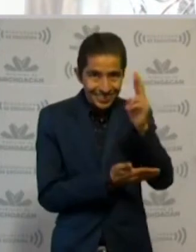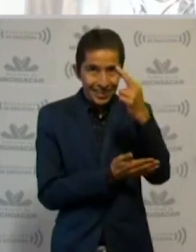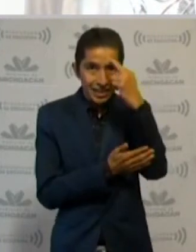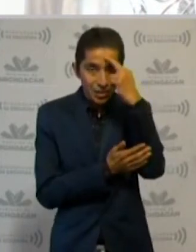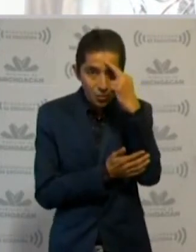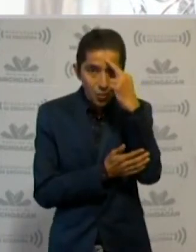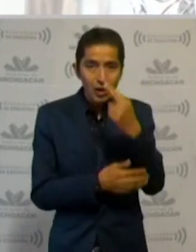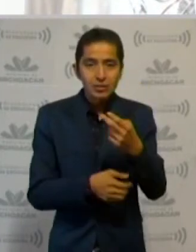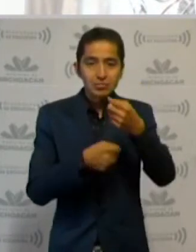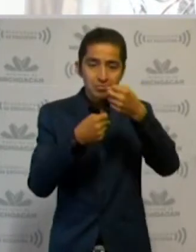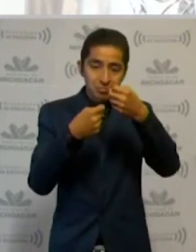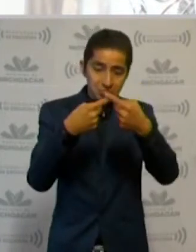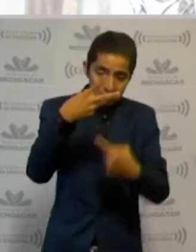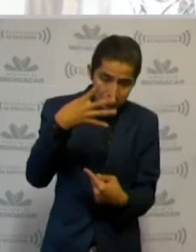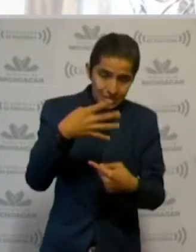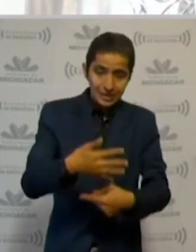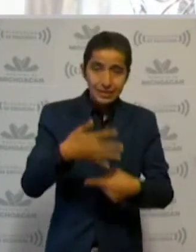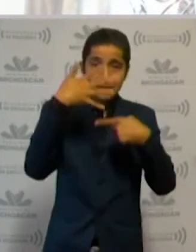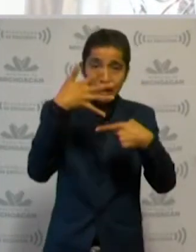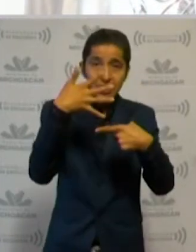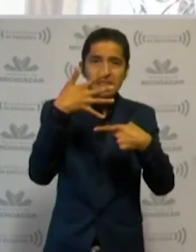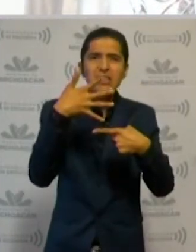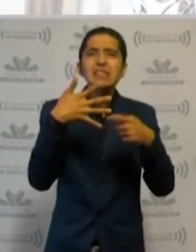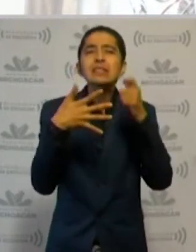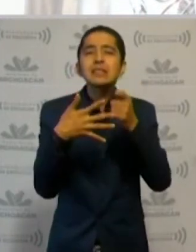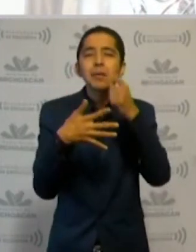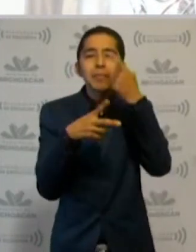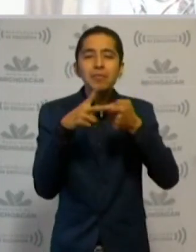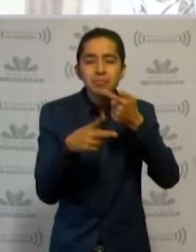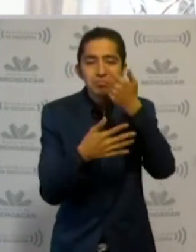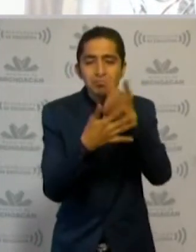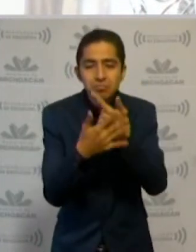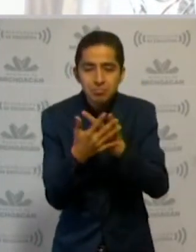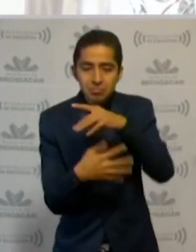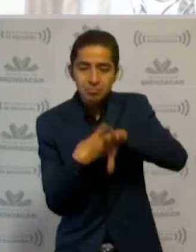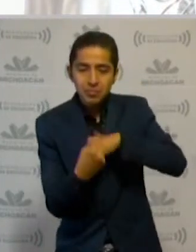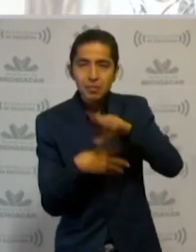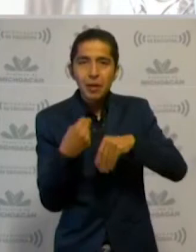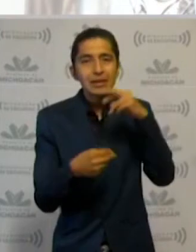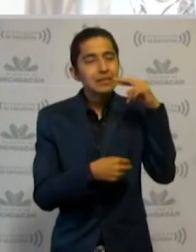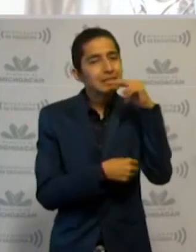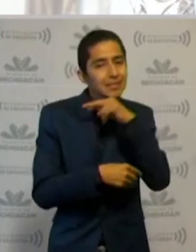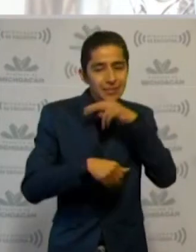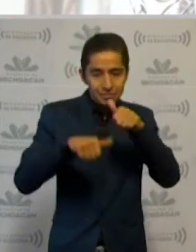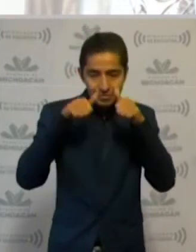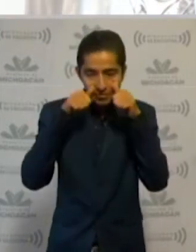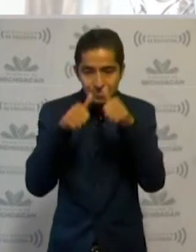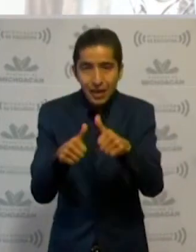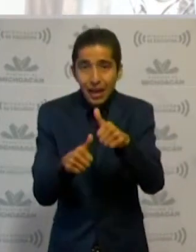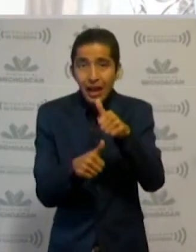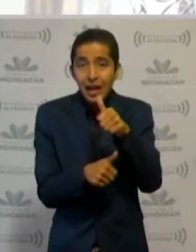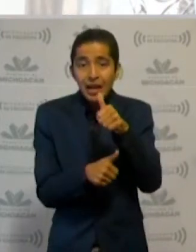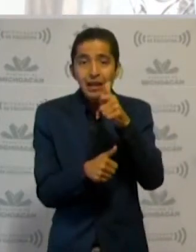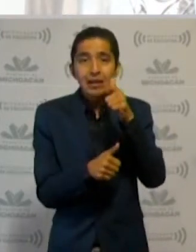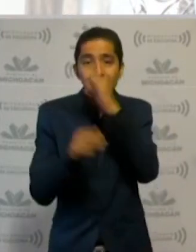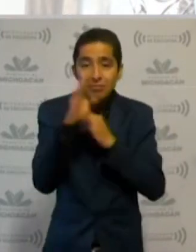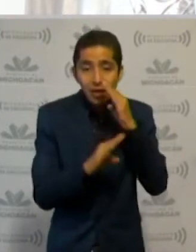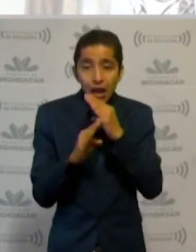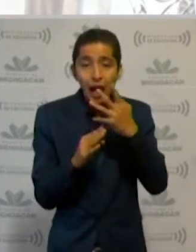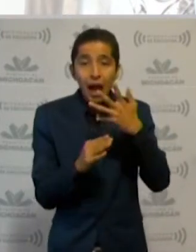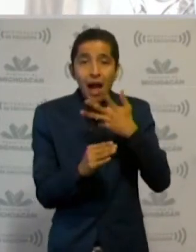6 medidas financieras para aumentar de manera urgente la limitada capacidad económica